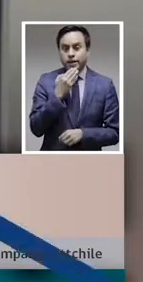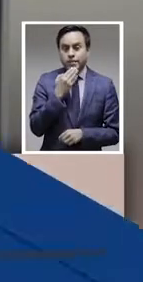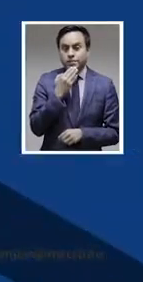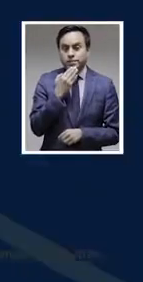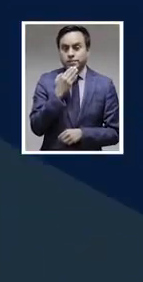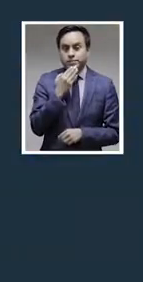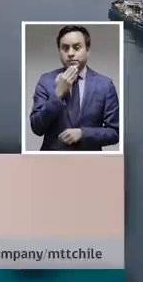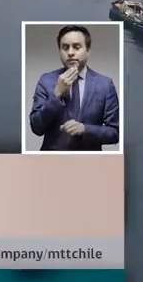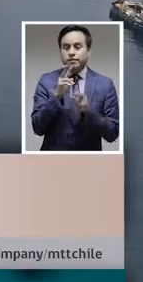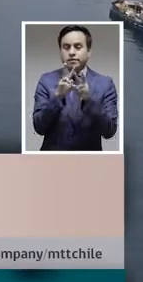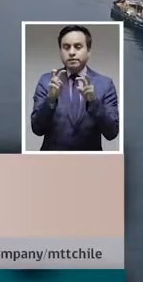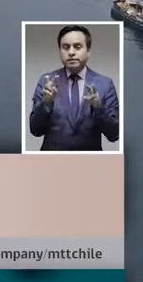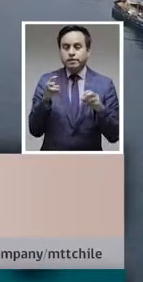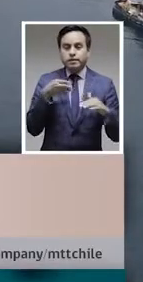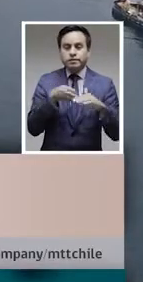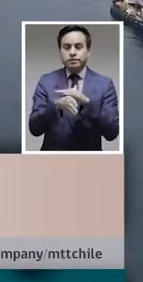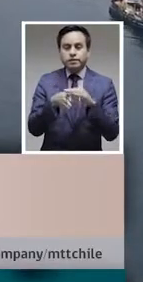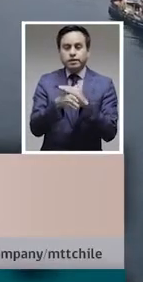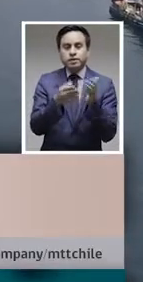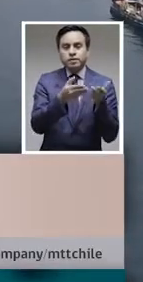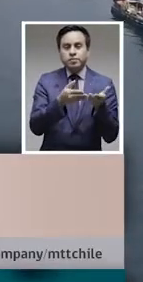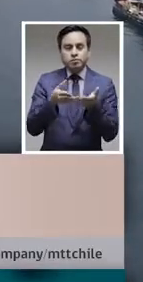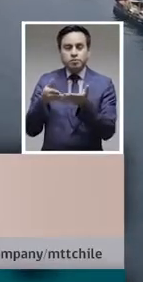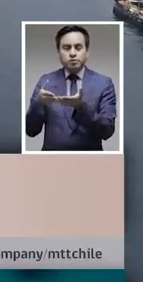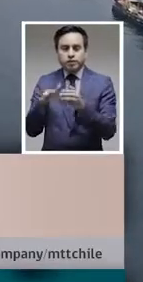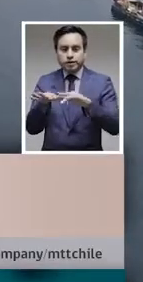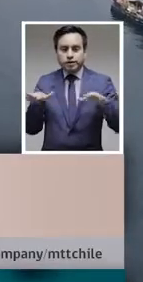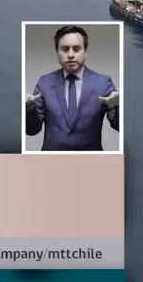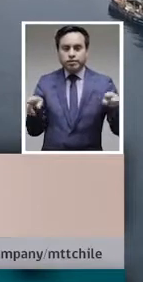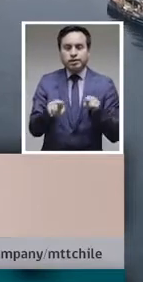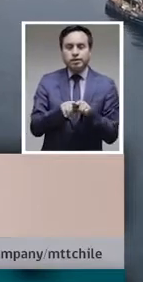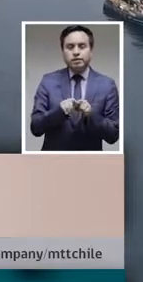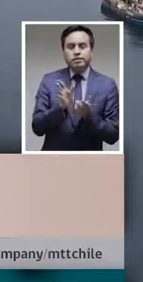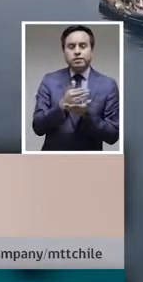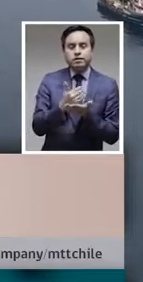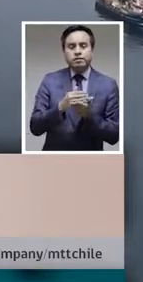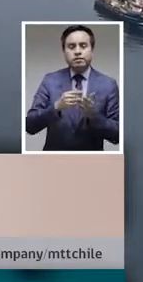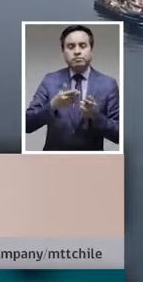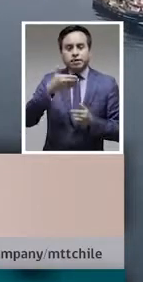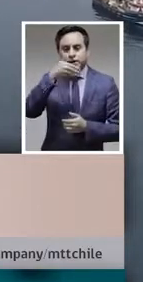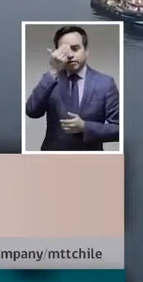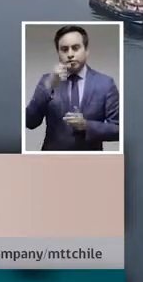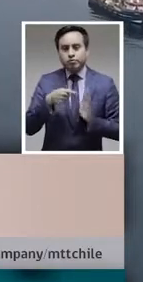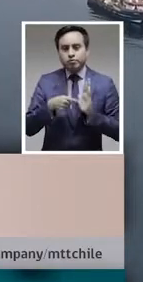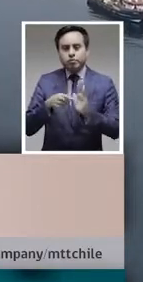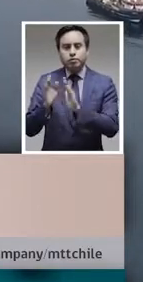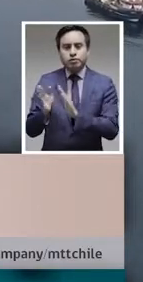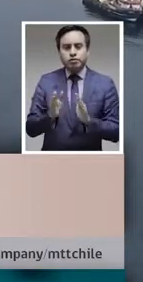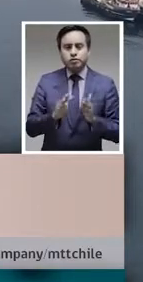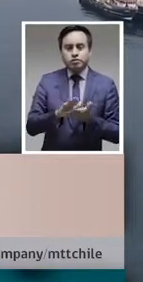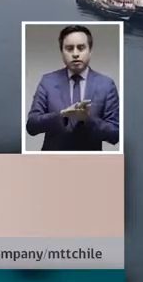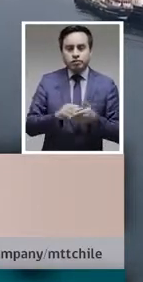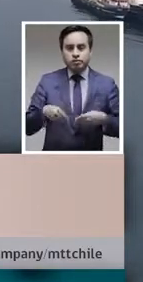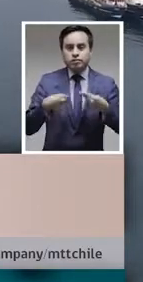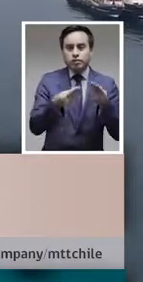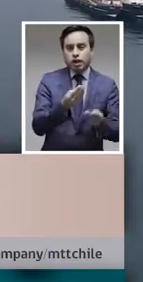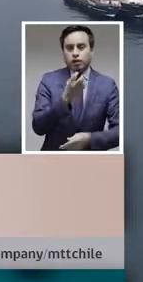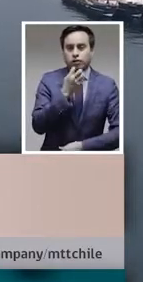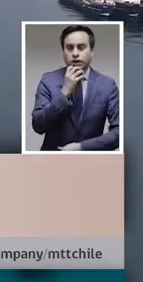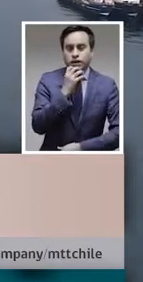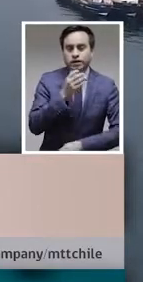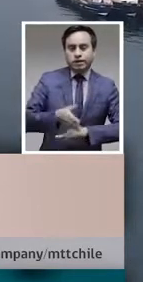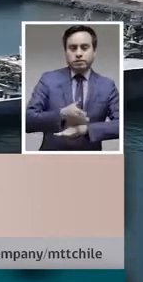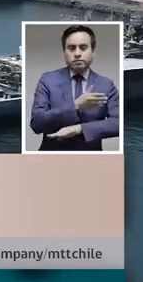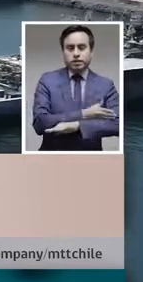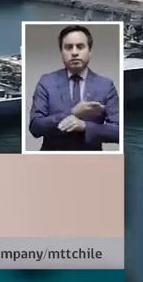además análisis de accesibilidad portuaria. Hemos entregado planes maestros logísticos, por ejemplo en Antofagasta,